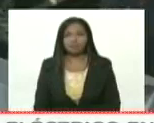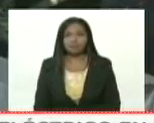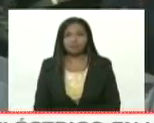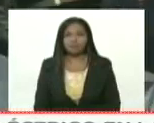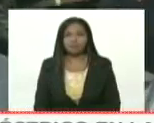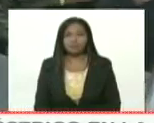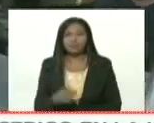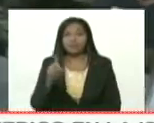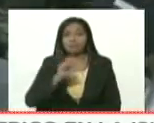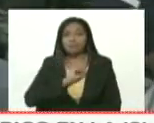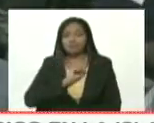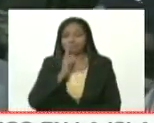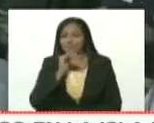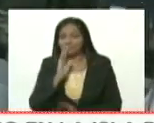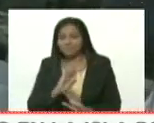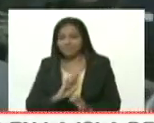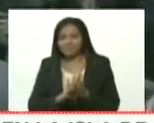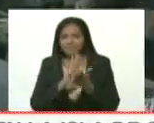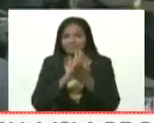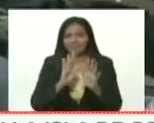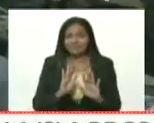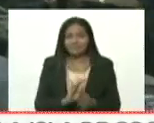No me asuste. Sí.